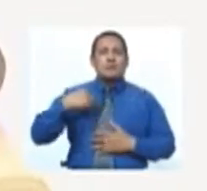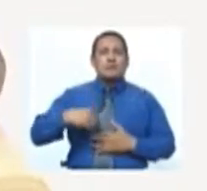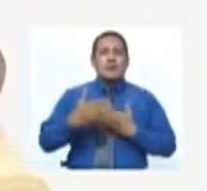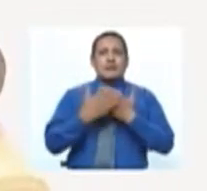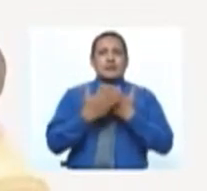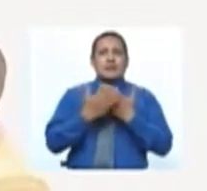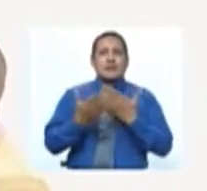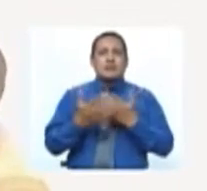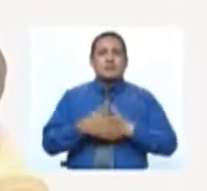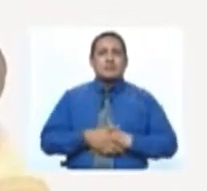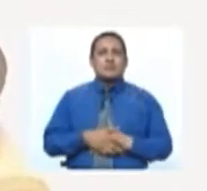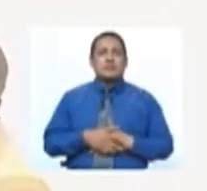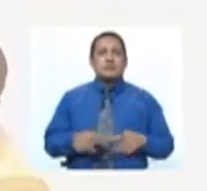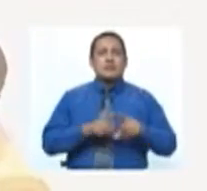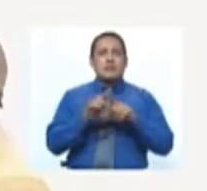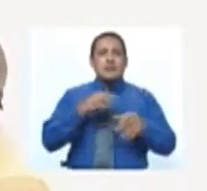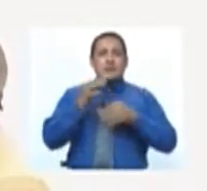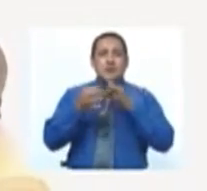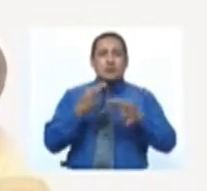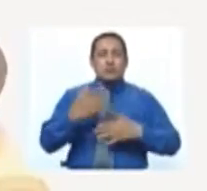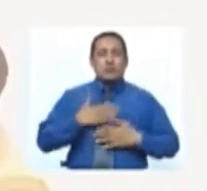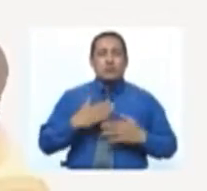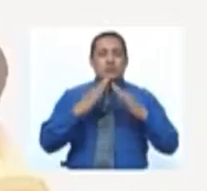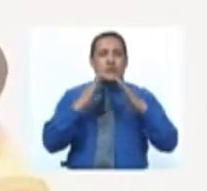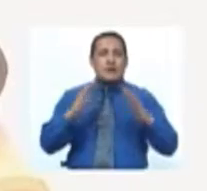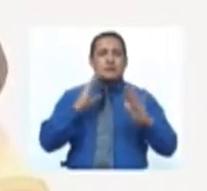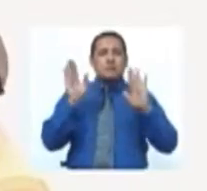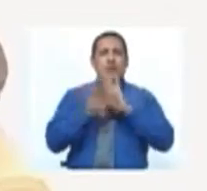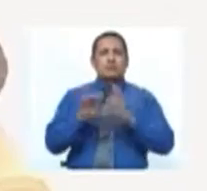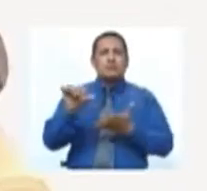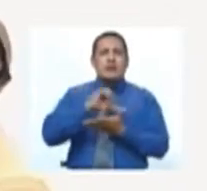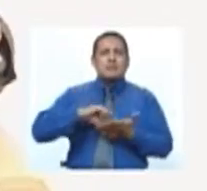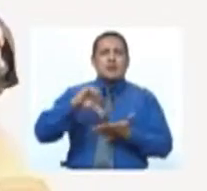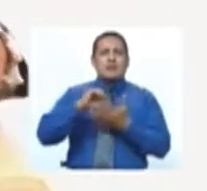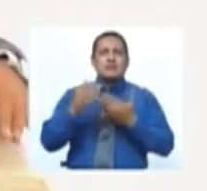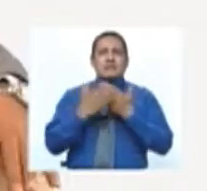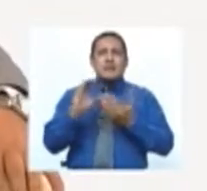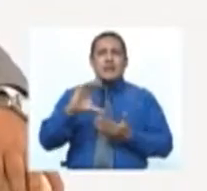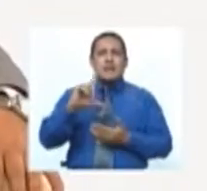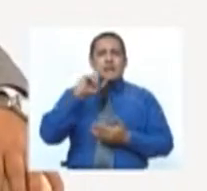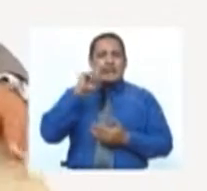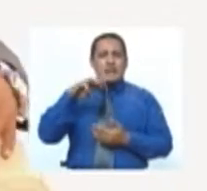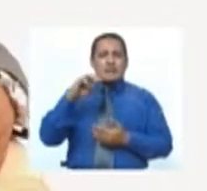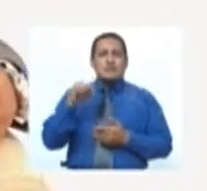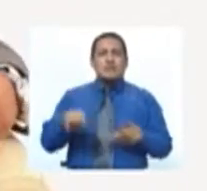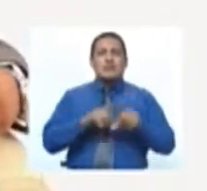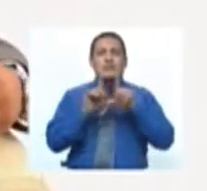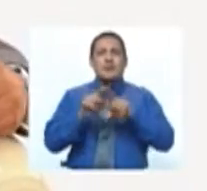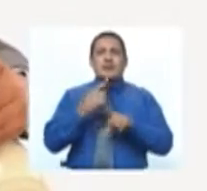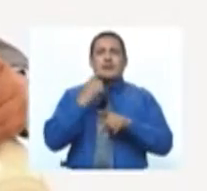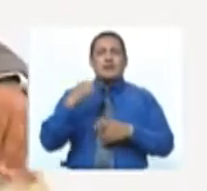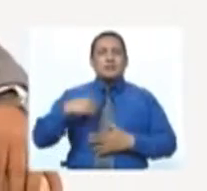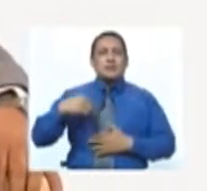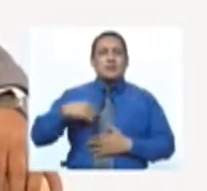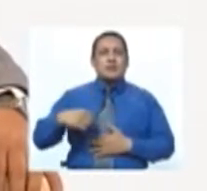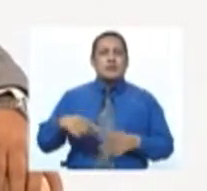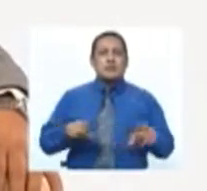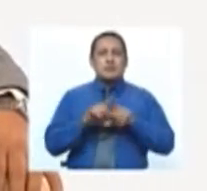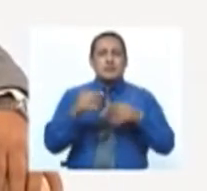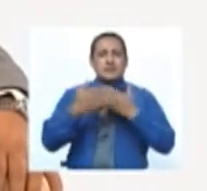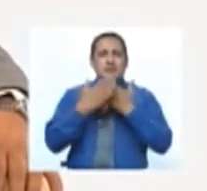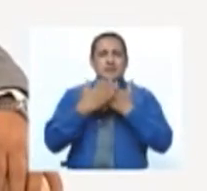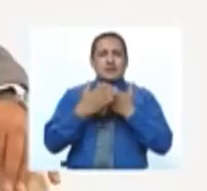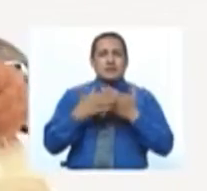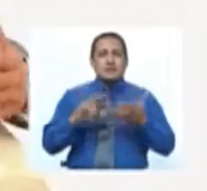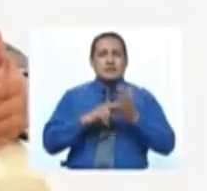Municipalidad Distrital. Y si pudiera ser un bien, se nos ocurre una plaza del Cercado de Lima, tendría que ser la Municipalidad